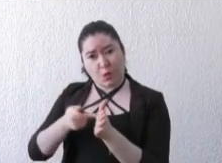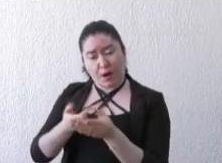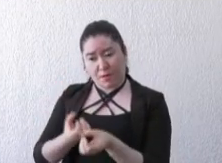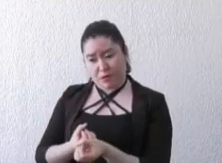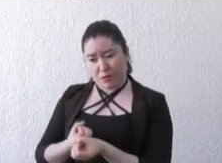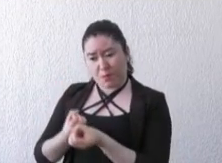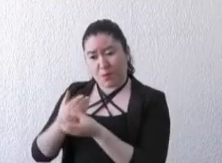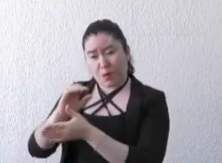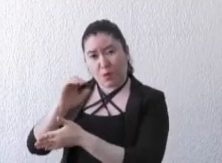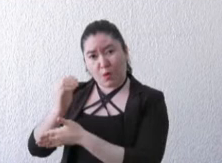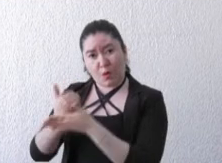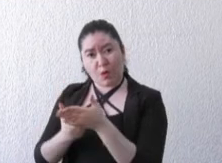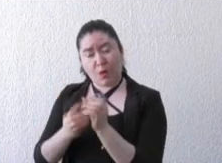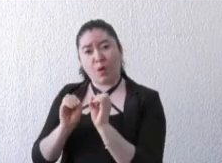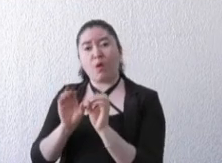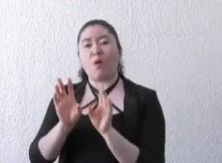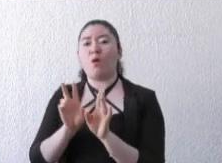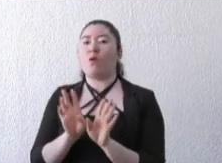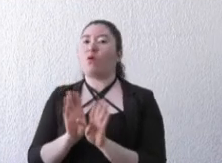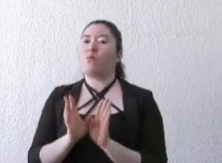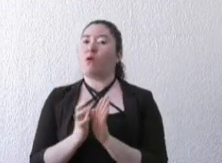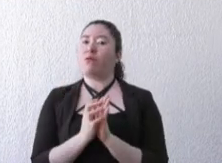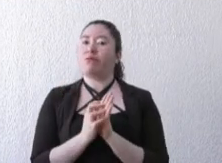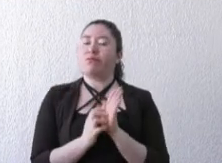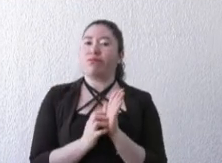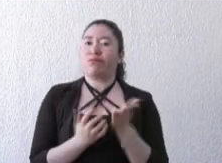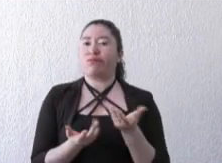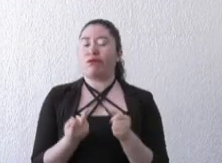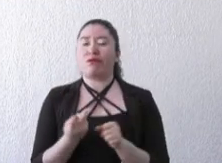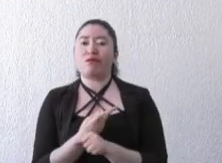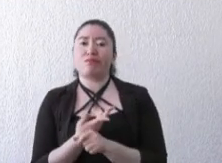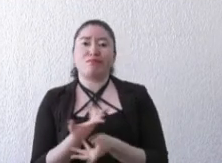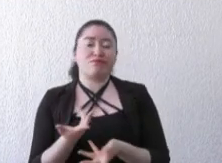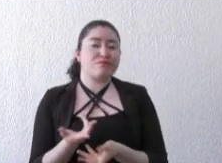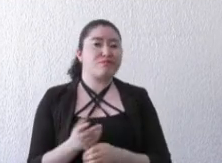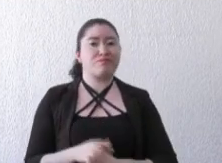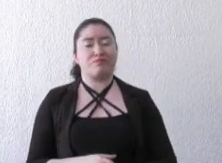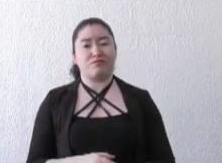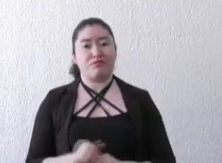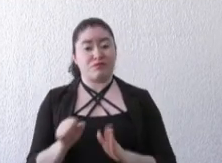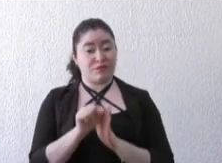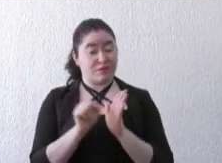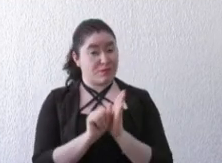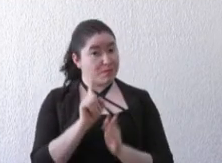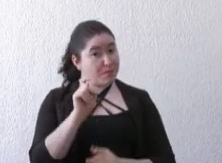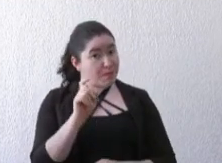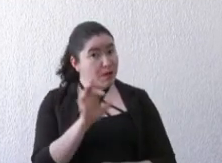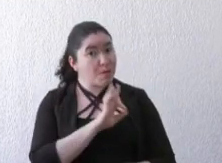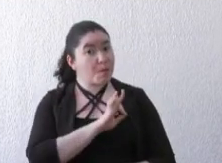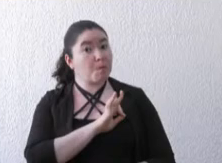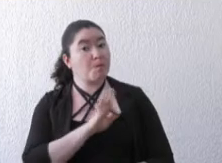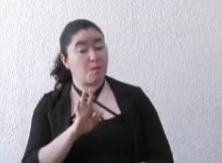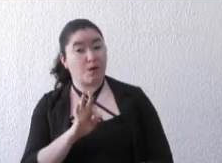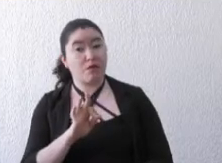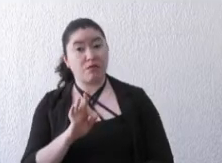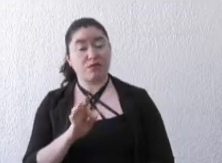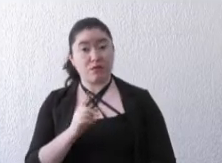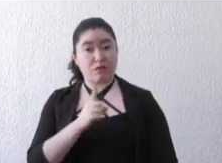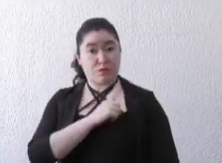¿Habrá algún ahorro al ya no renovarse? ¿El sistema de aguas tiene capacidad para hacer estas